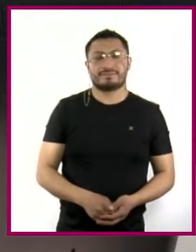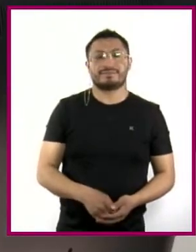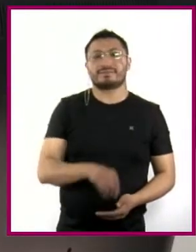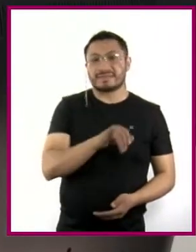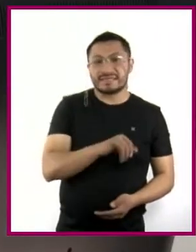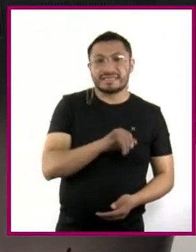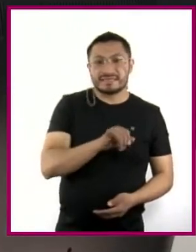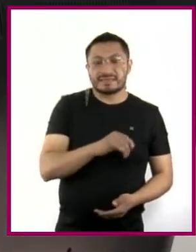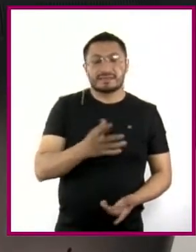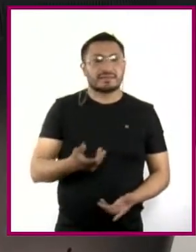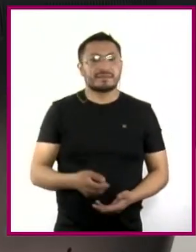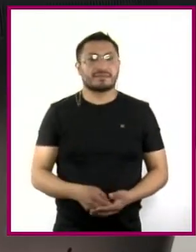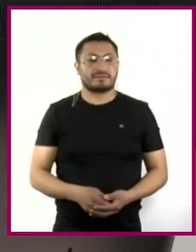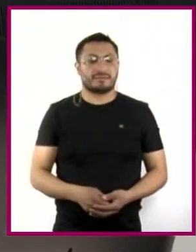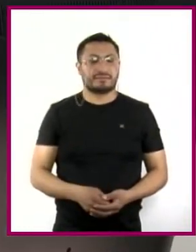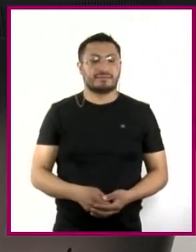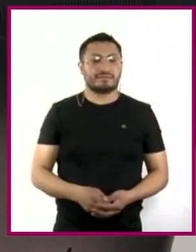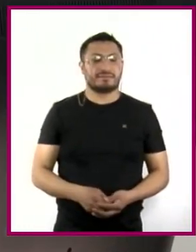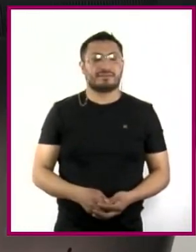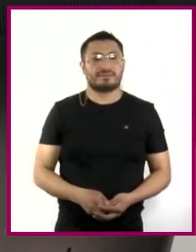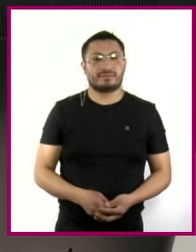Sí.